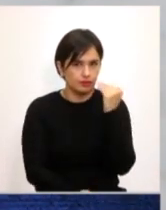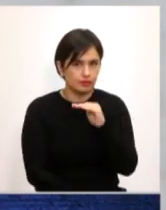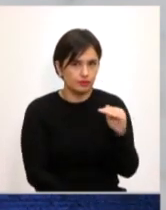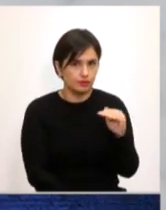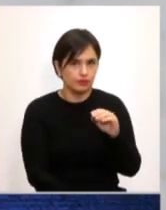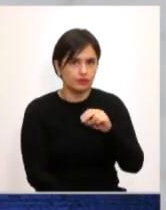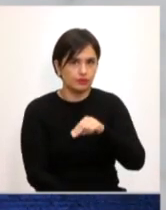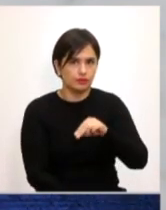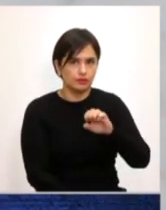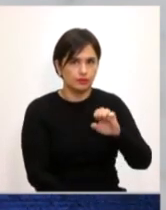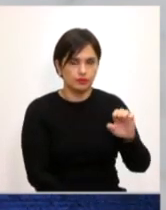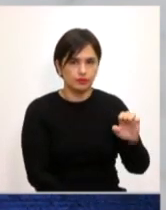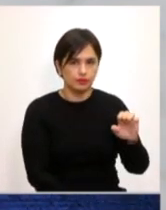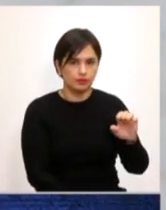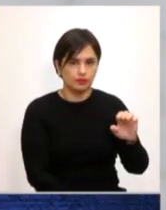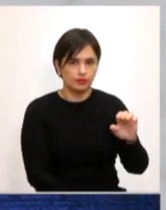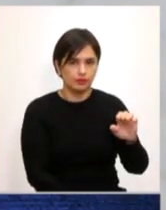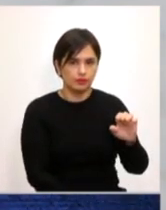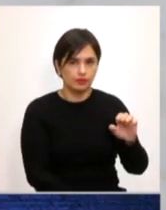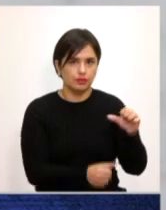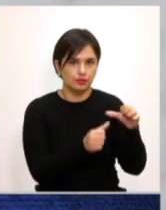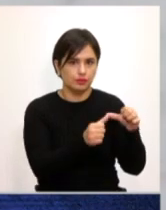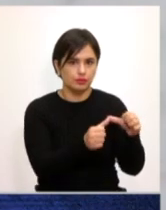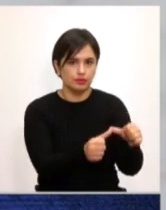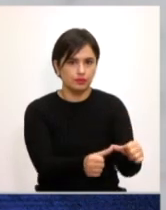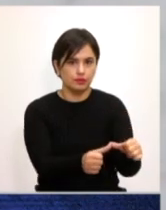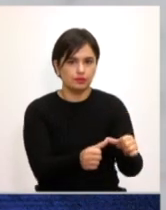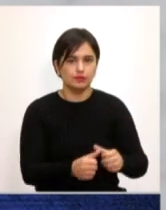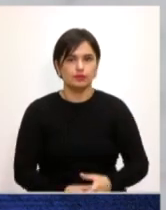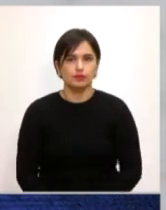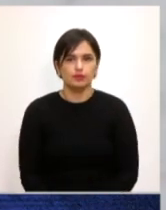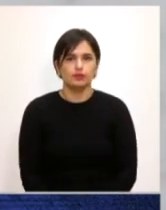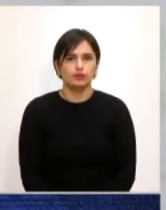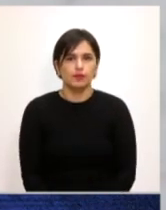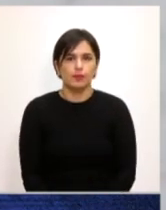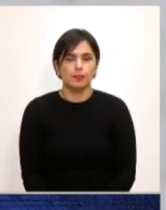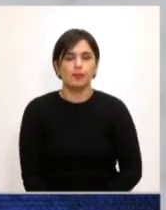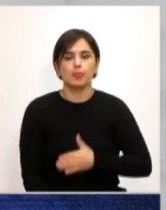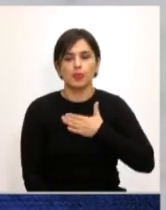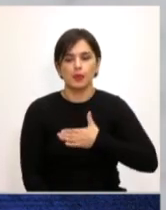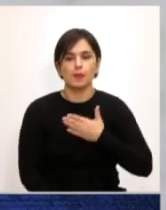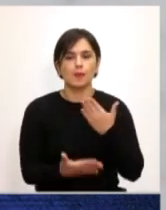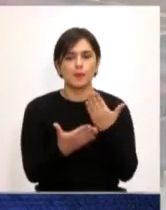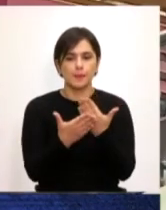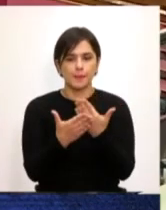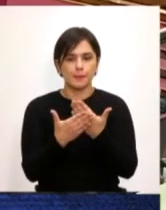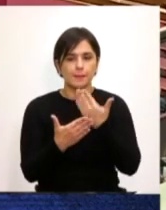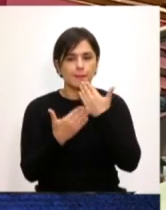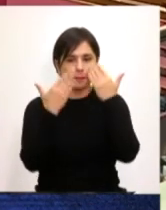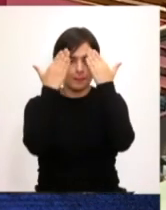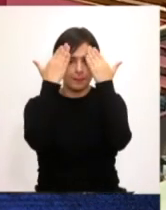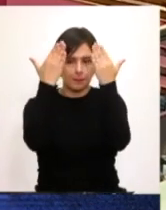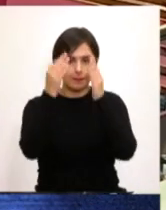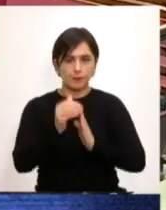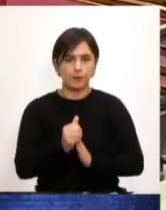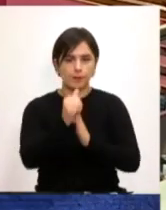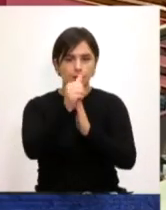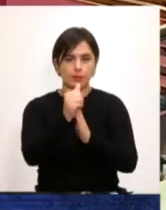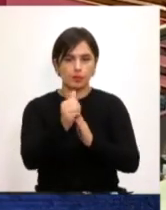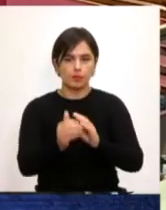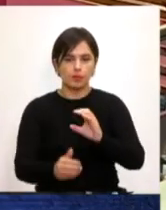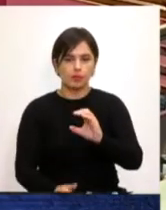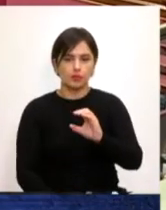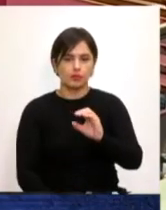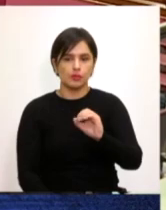necesidades educativas especiales permanentes. Quiero aprovechar este momento para saludar a los dirigentes de CONACEP